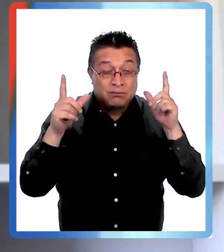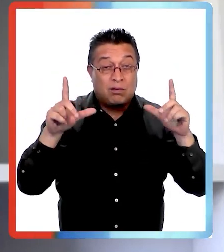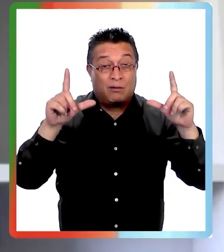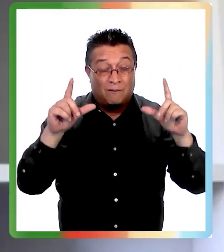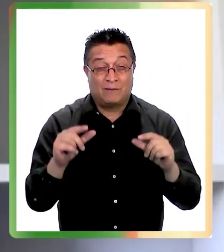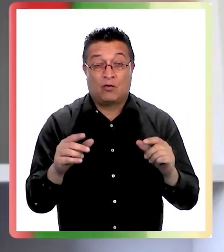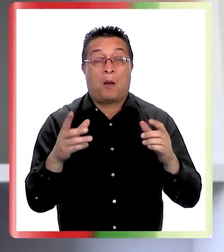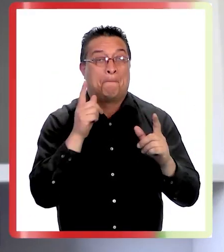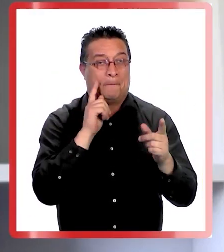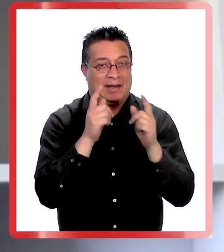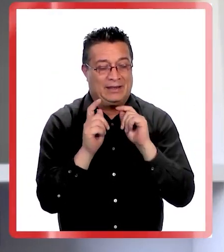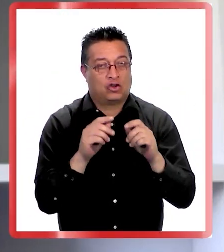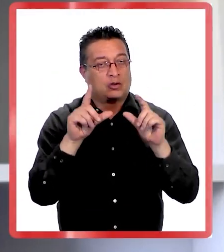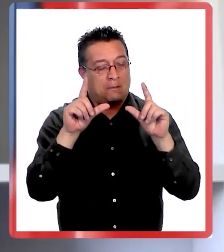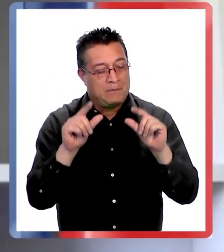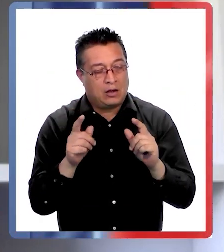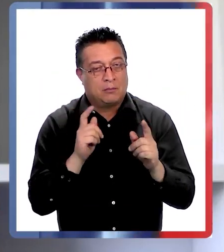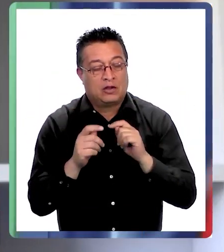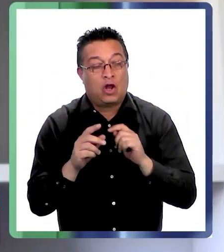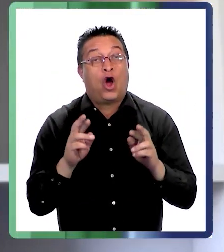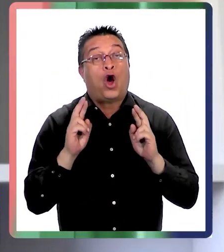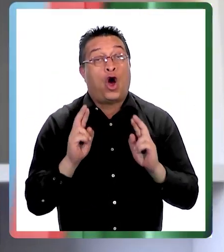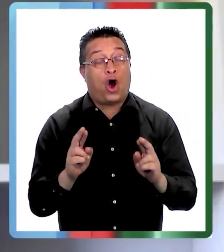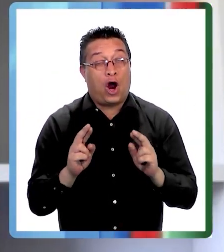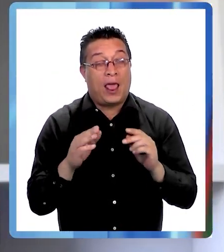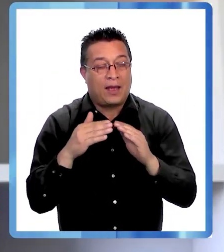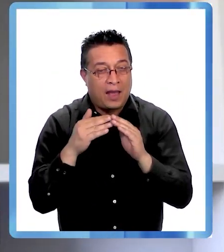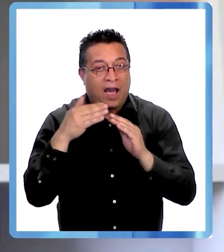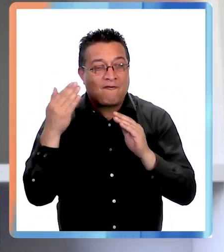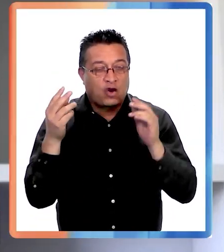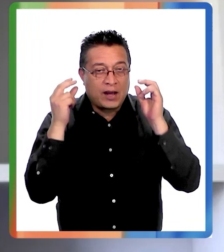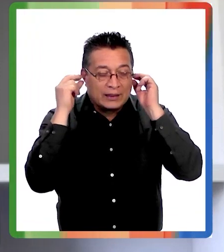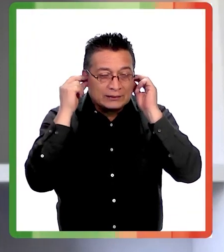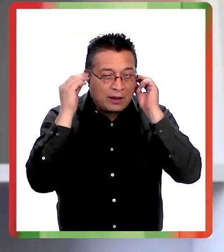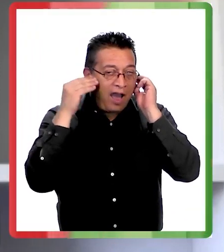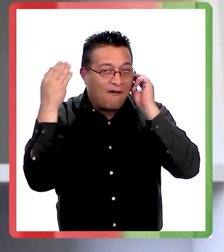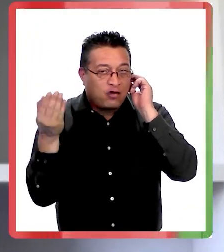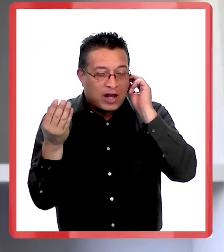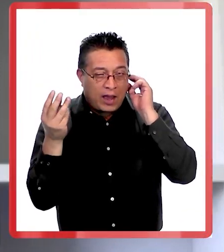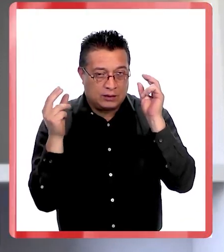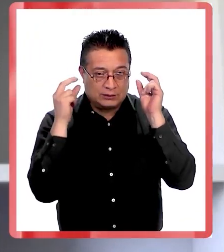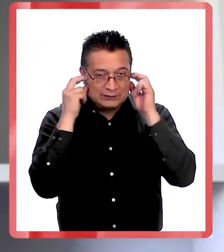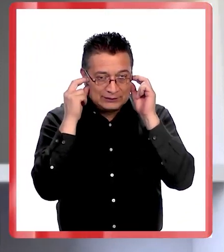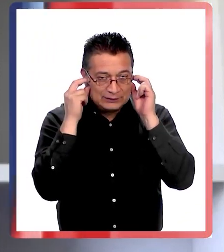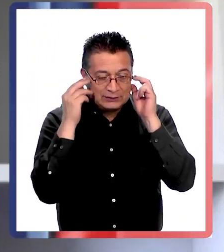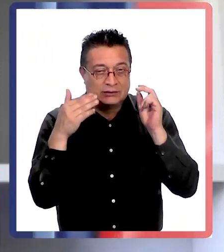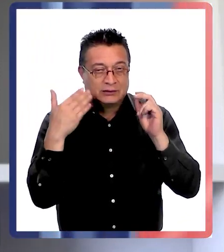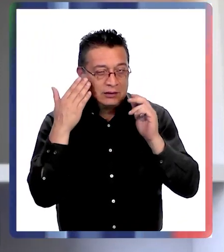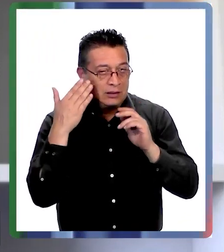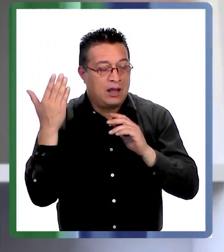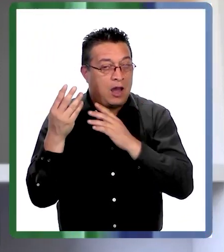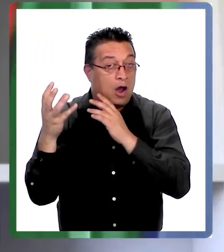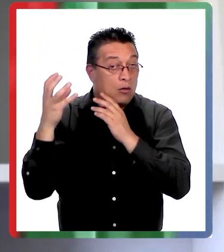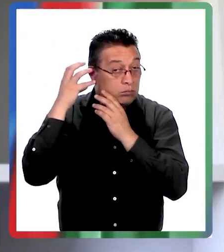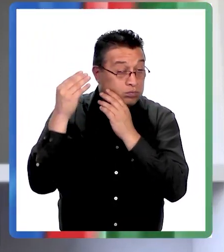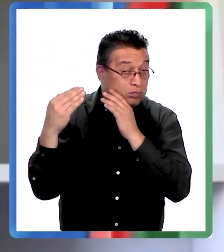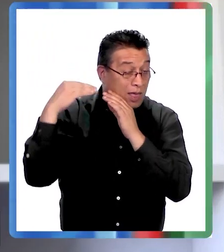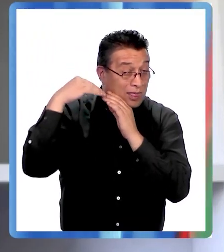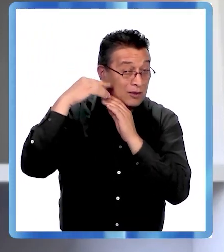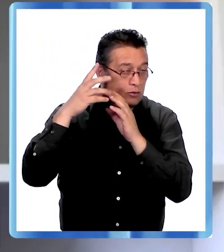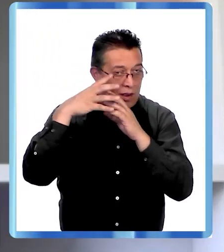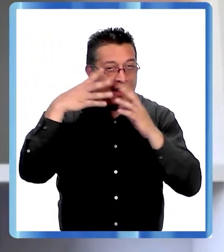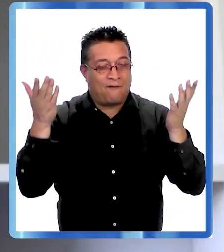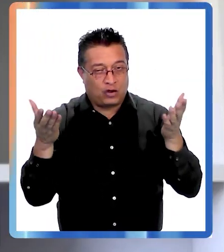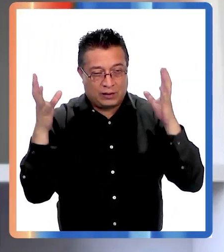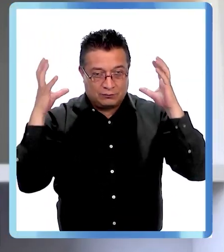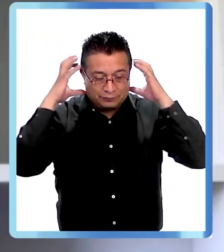lo menos peligrosos posible, ojalá que vayan fuera del canal, no adentro, y que al ir fuera del canal, si